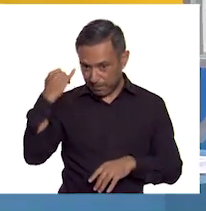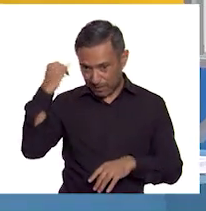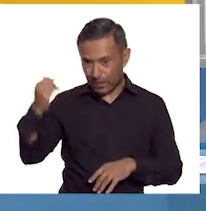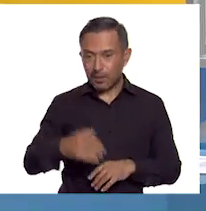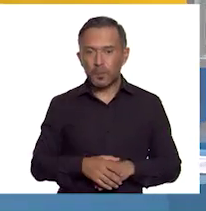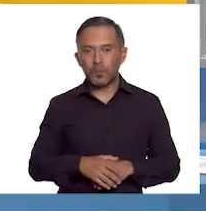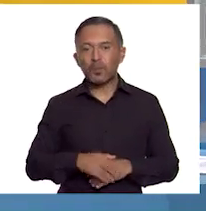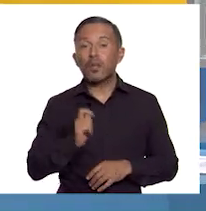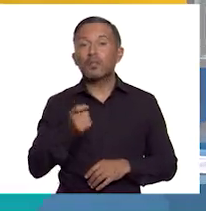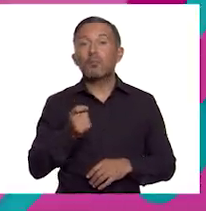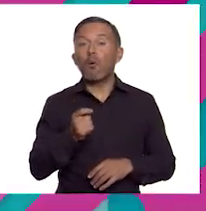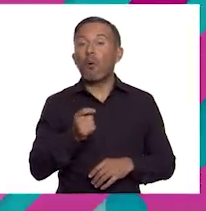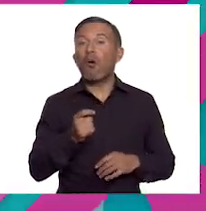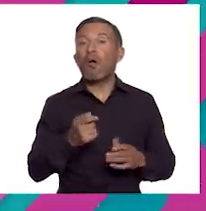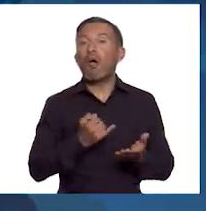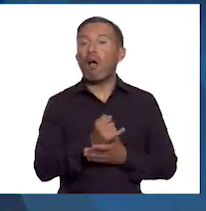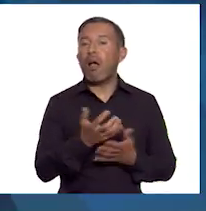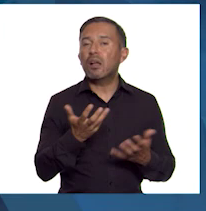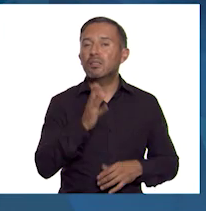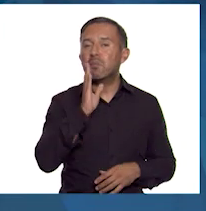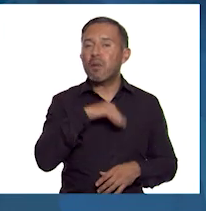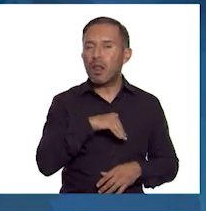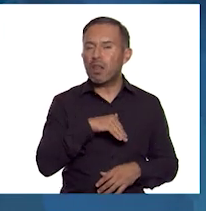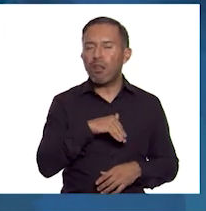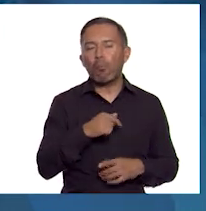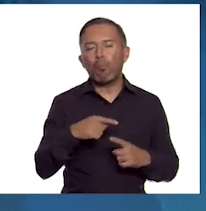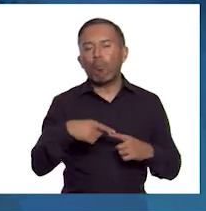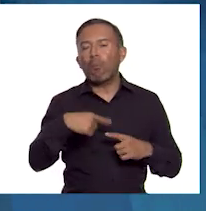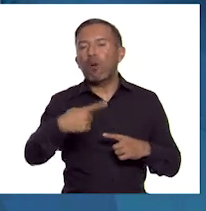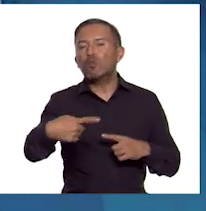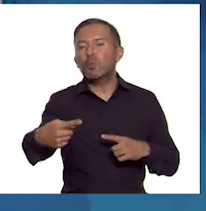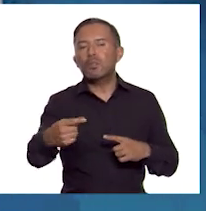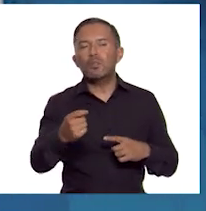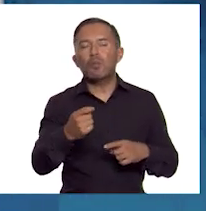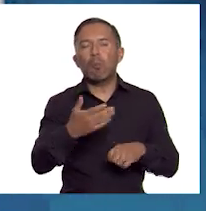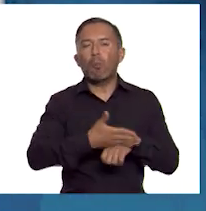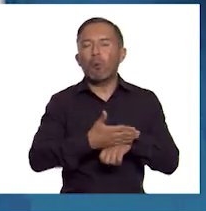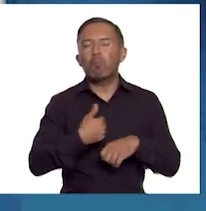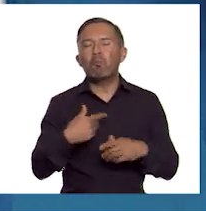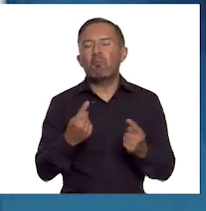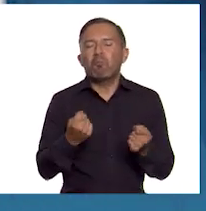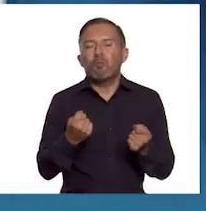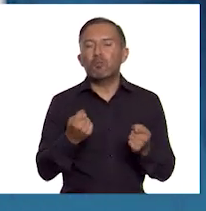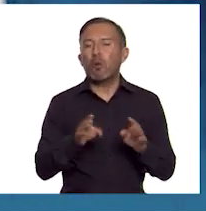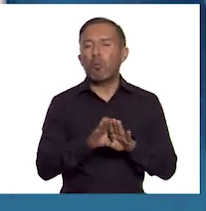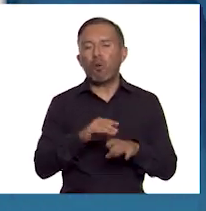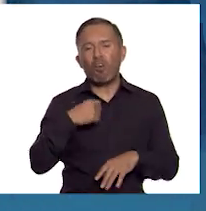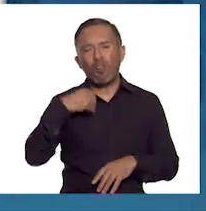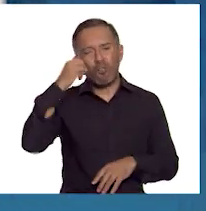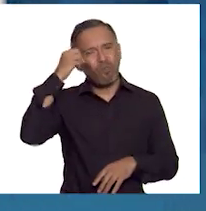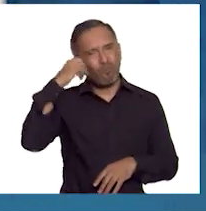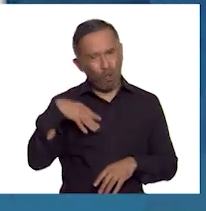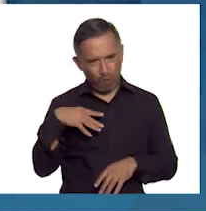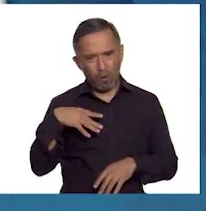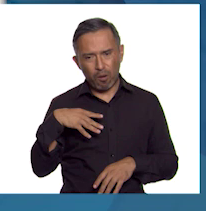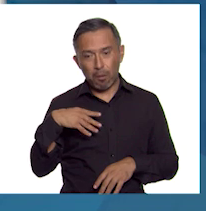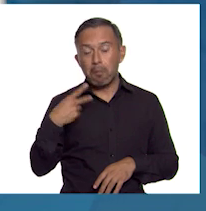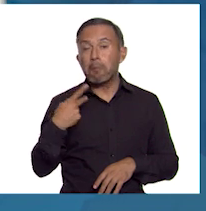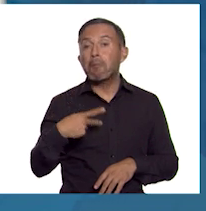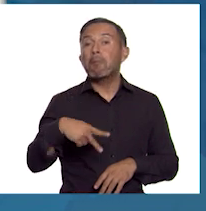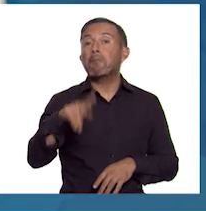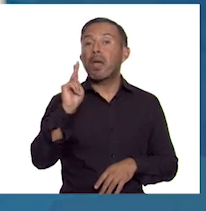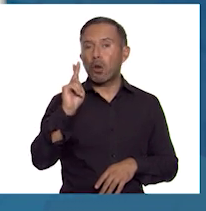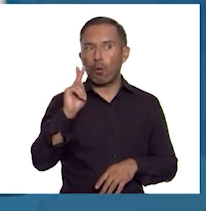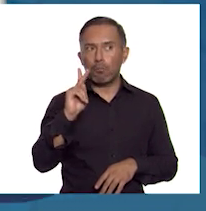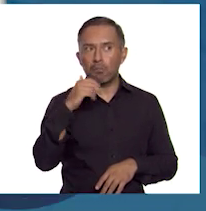no evalúa las consecuencias de sus acciones? Nos podemos dar cuenta de que ella se porta con pereza, pero pues esperaba un premio por